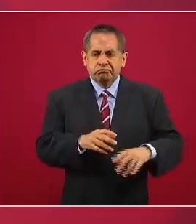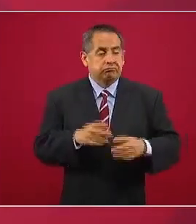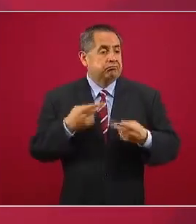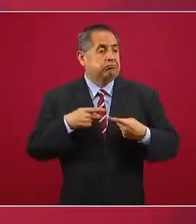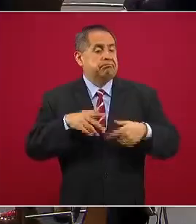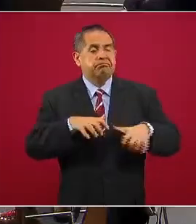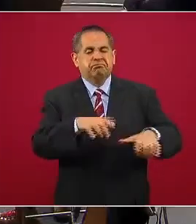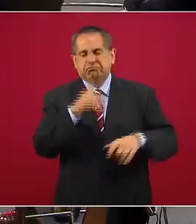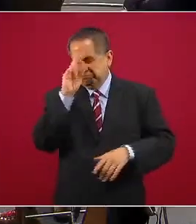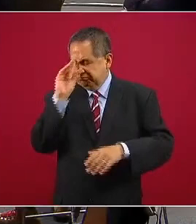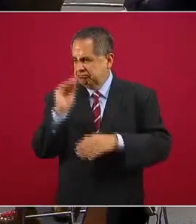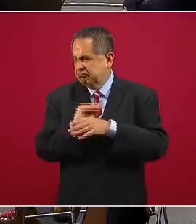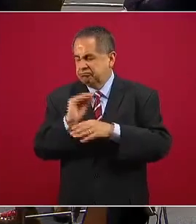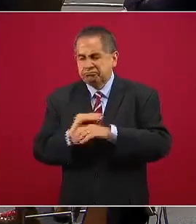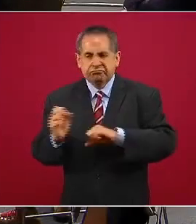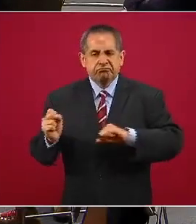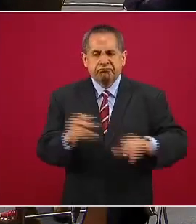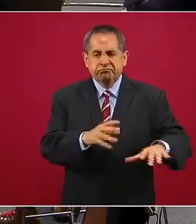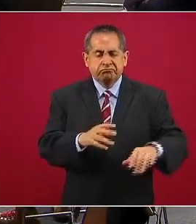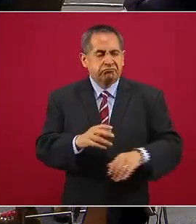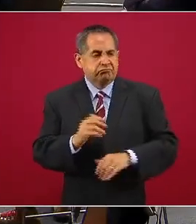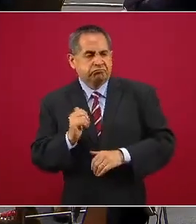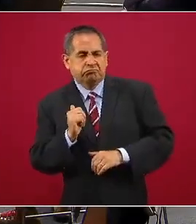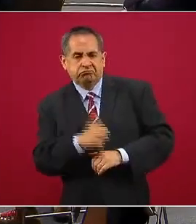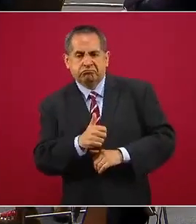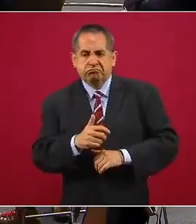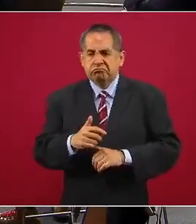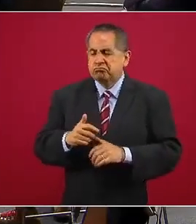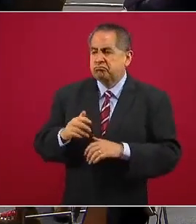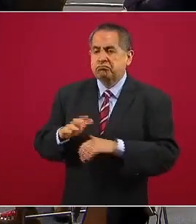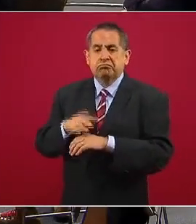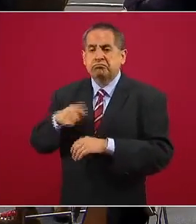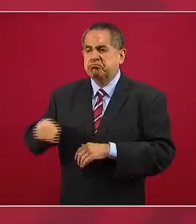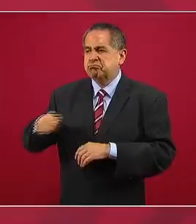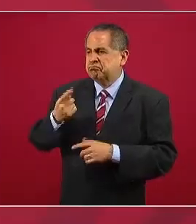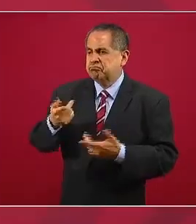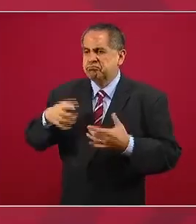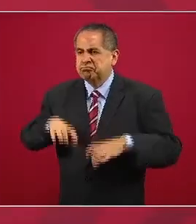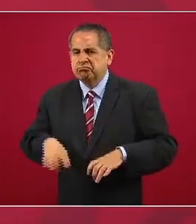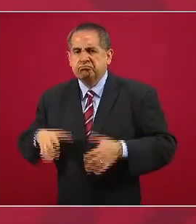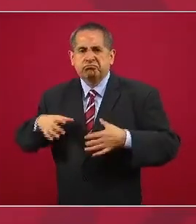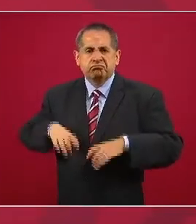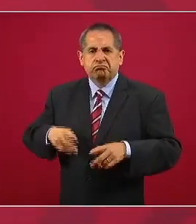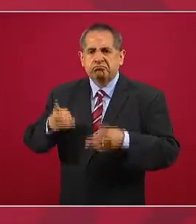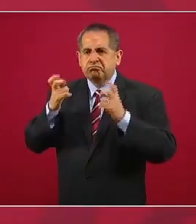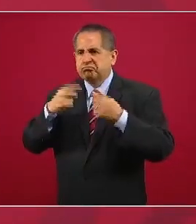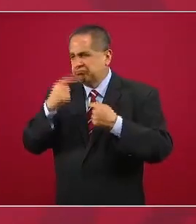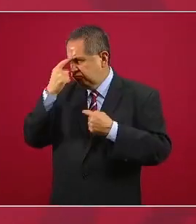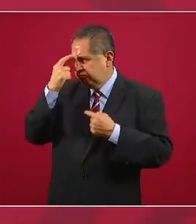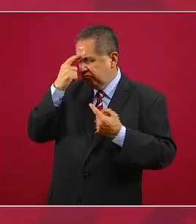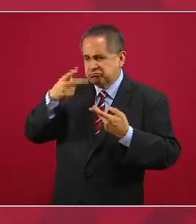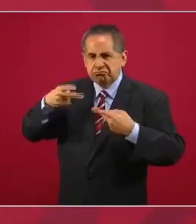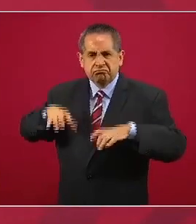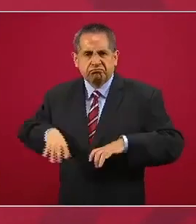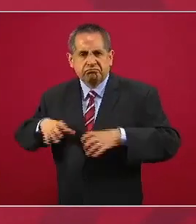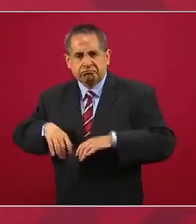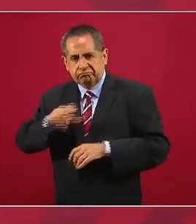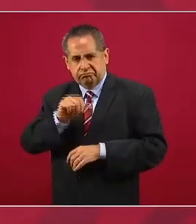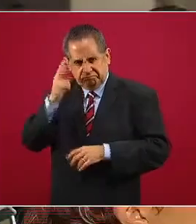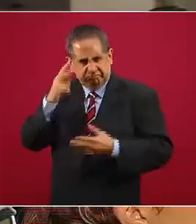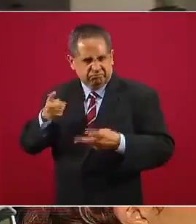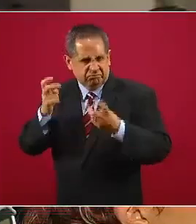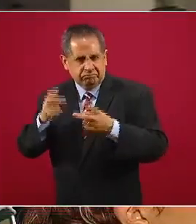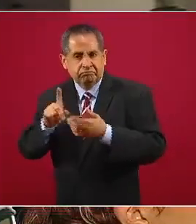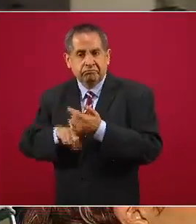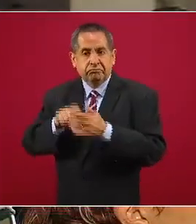pueblo porque se dedicaron a saquear, a robar a México